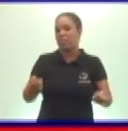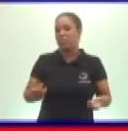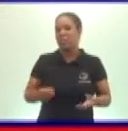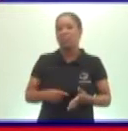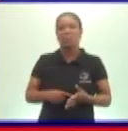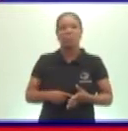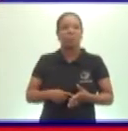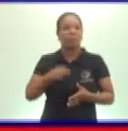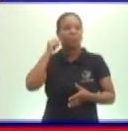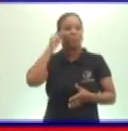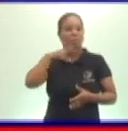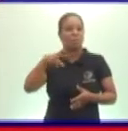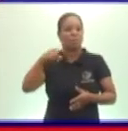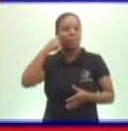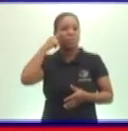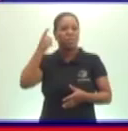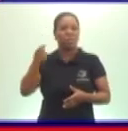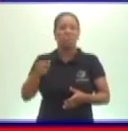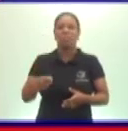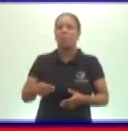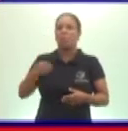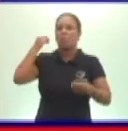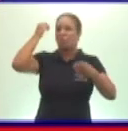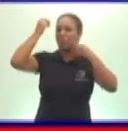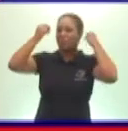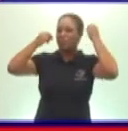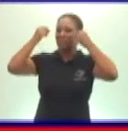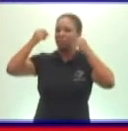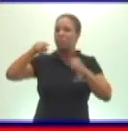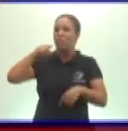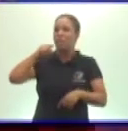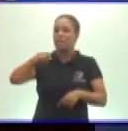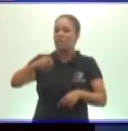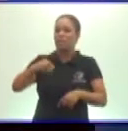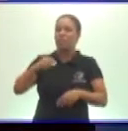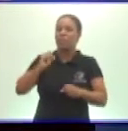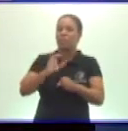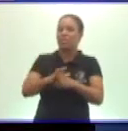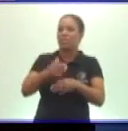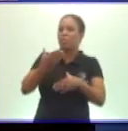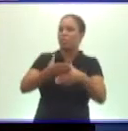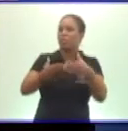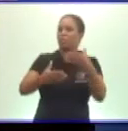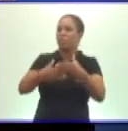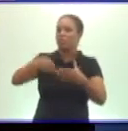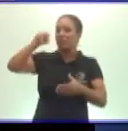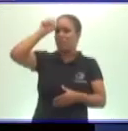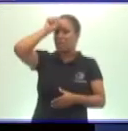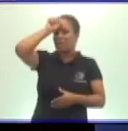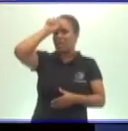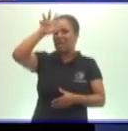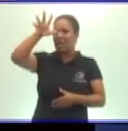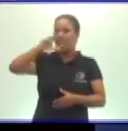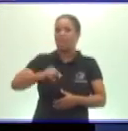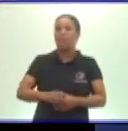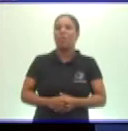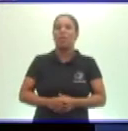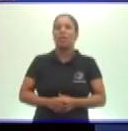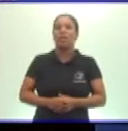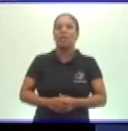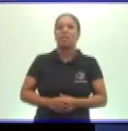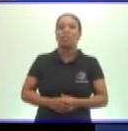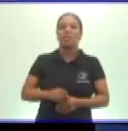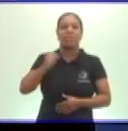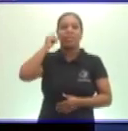la crítica como ideología a aquello que se estaba construyendo en Alemania. La ideología alemana